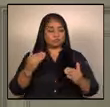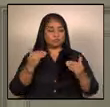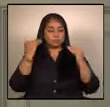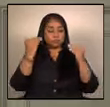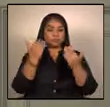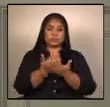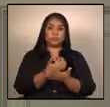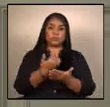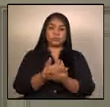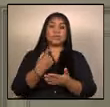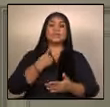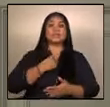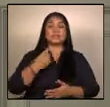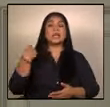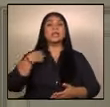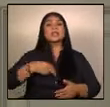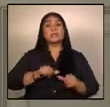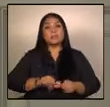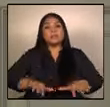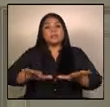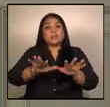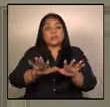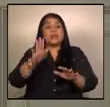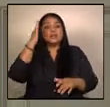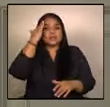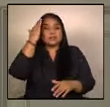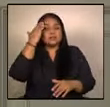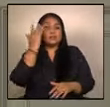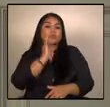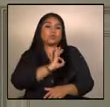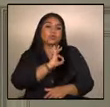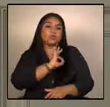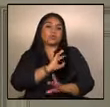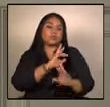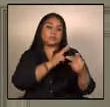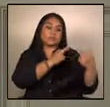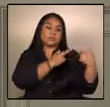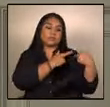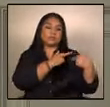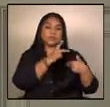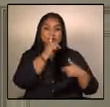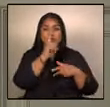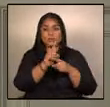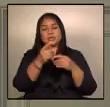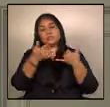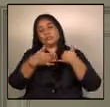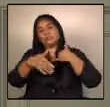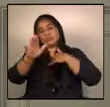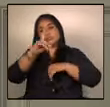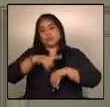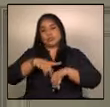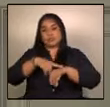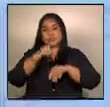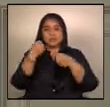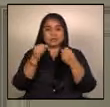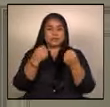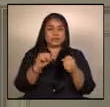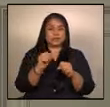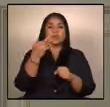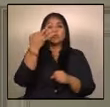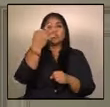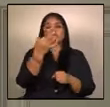económico sea ambientalmente consciente, socialmente responsable y duradero, creando un futuro más